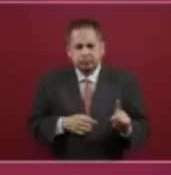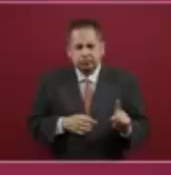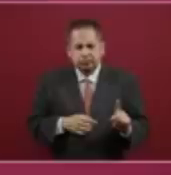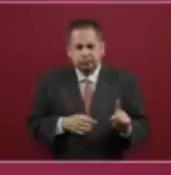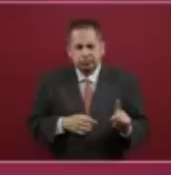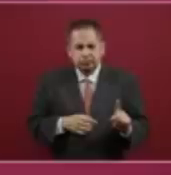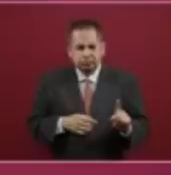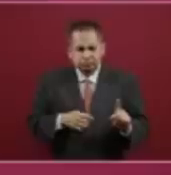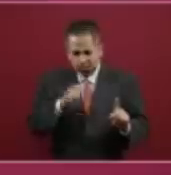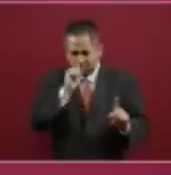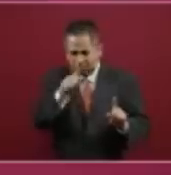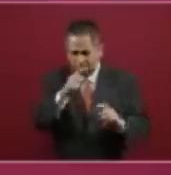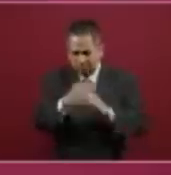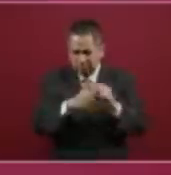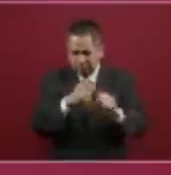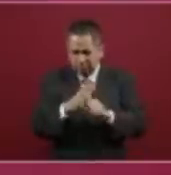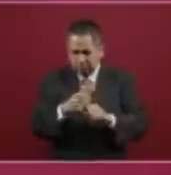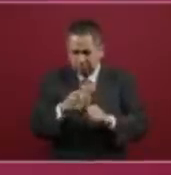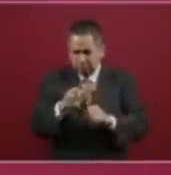ese año que tú dices,